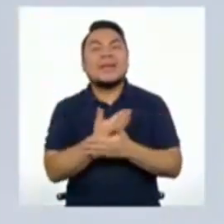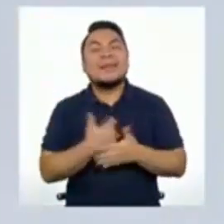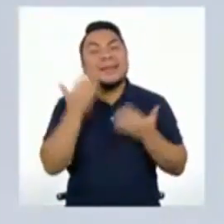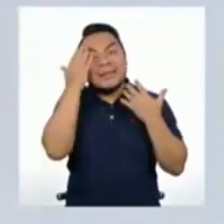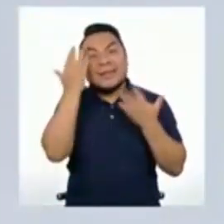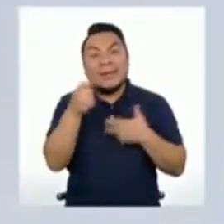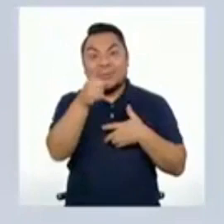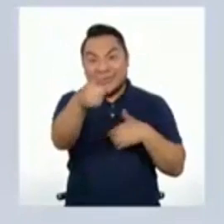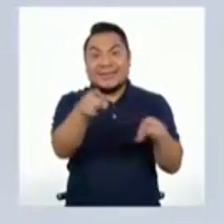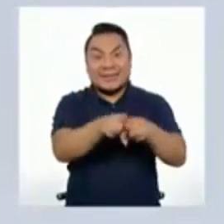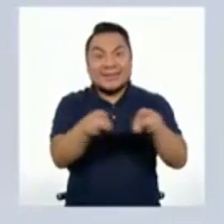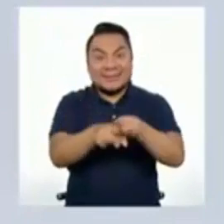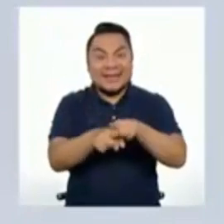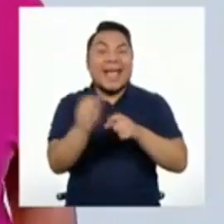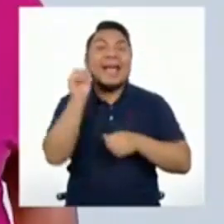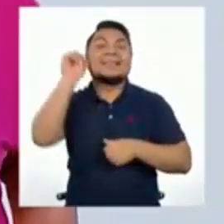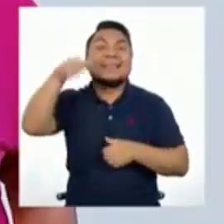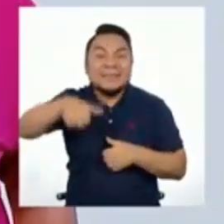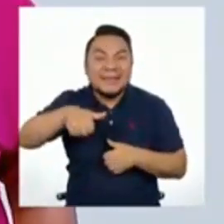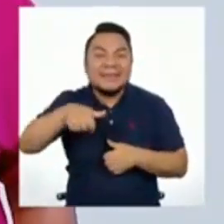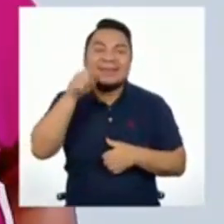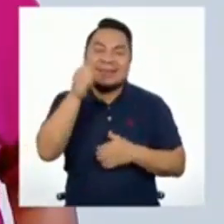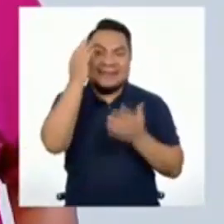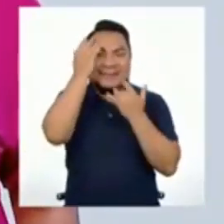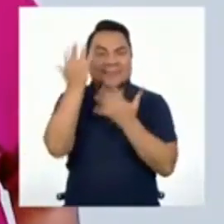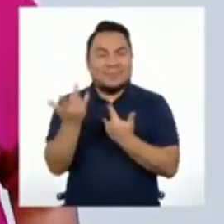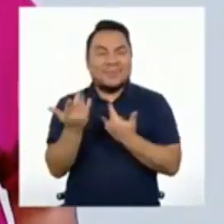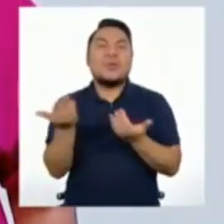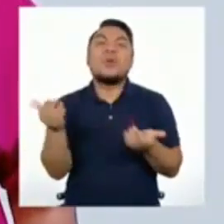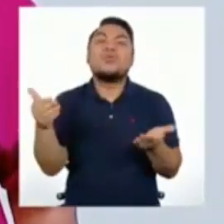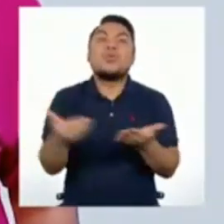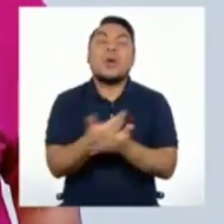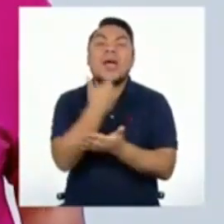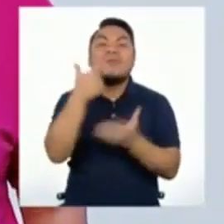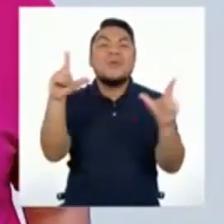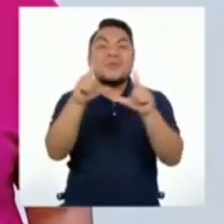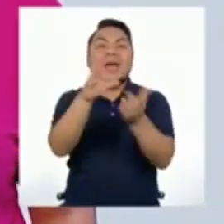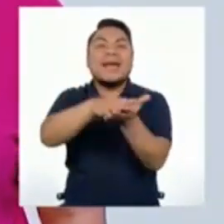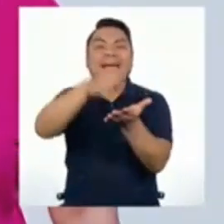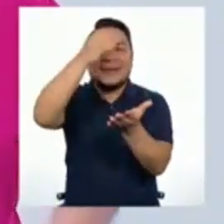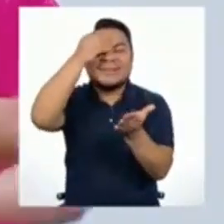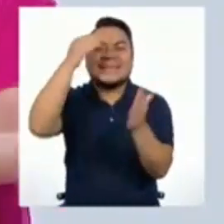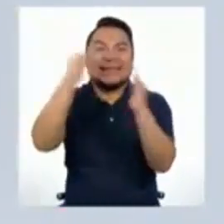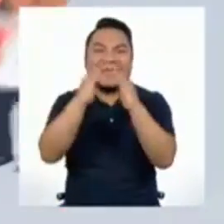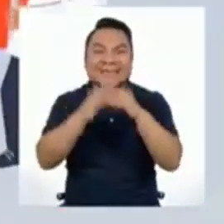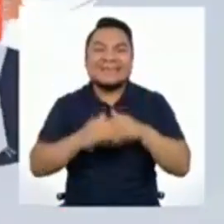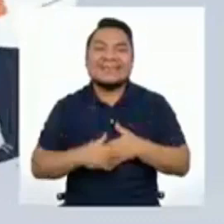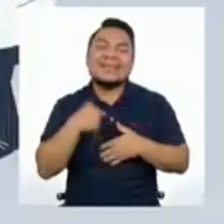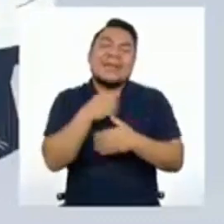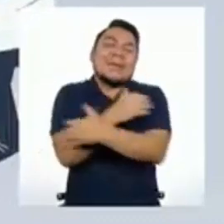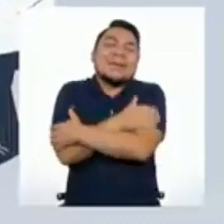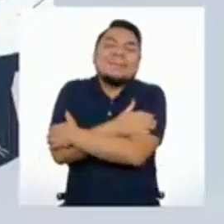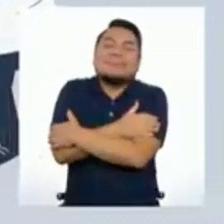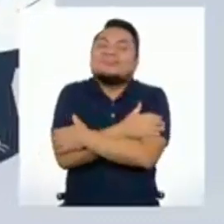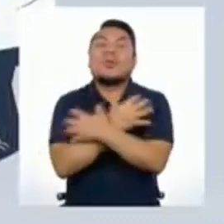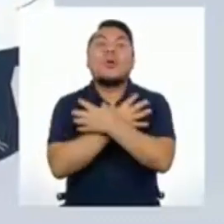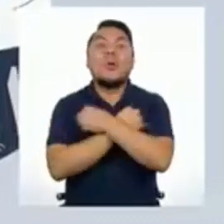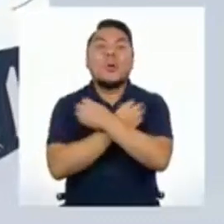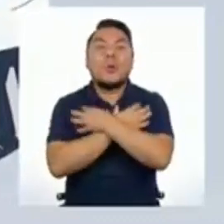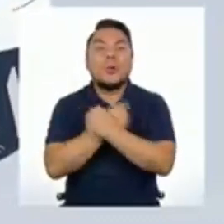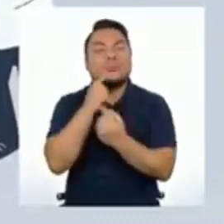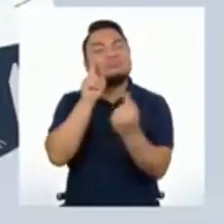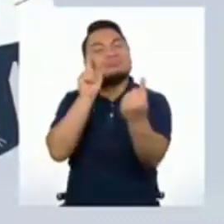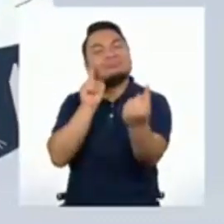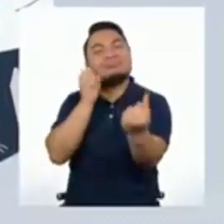Espero que ustedes también. Hasta mañana. Los espero en un nuevo programa de Aprendo en Casa. Abrazos de oso